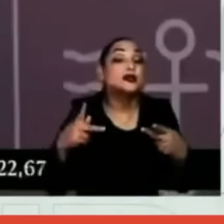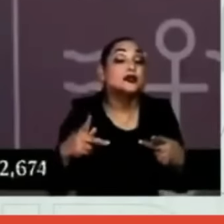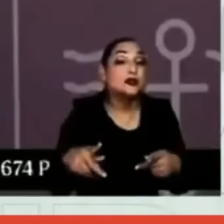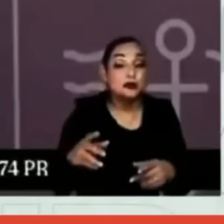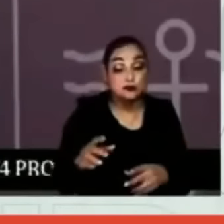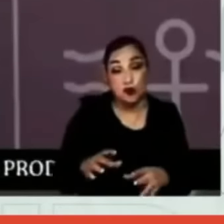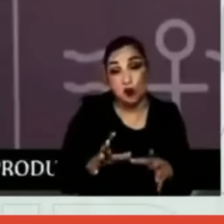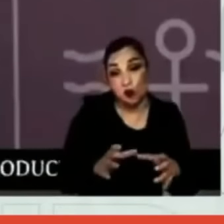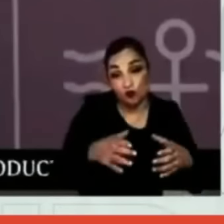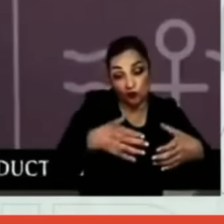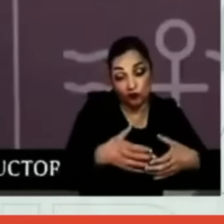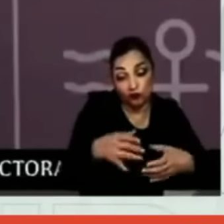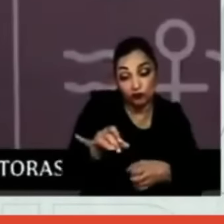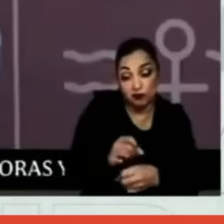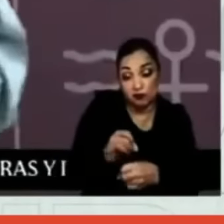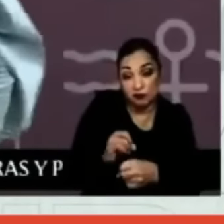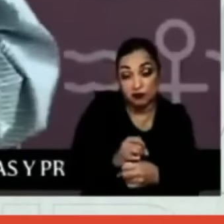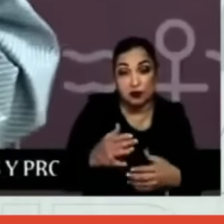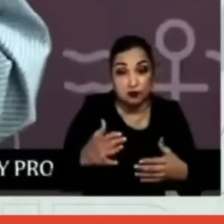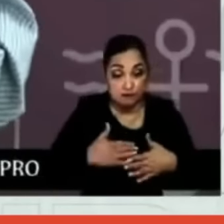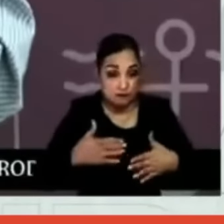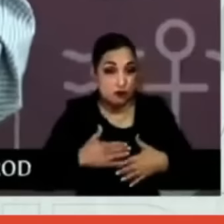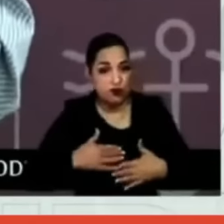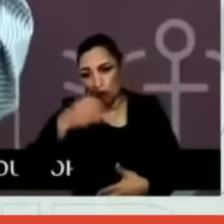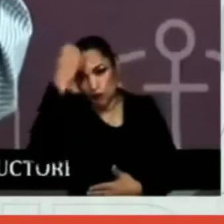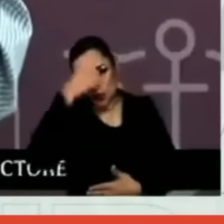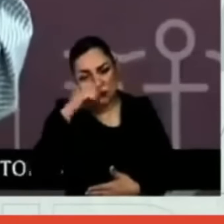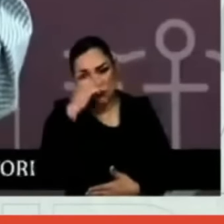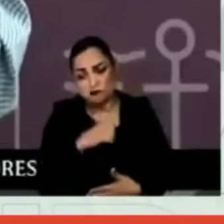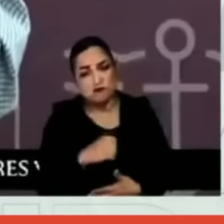vale. Puede